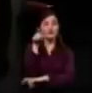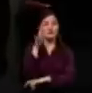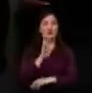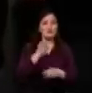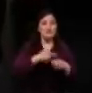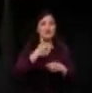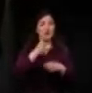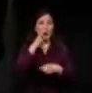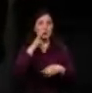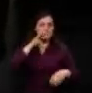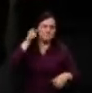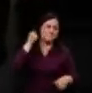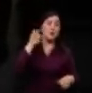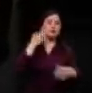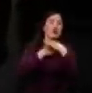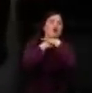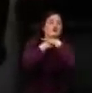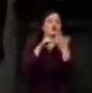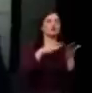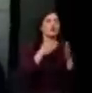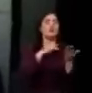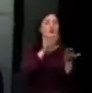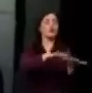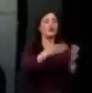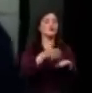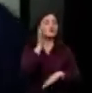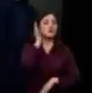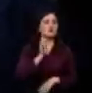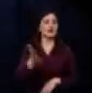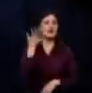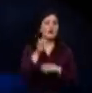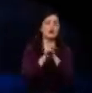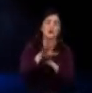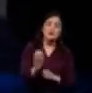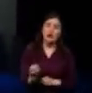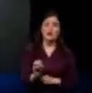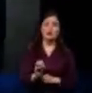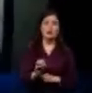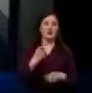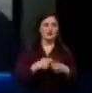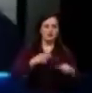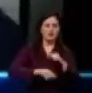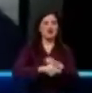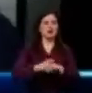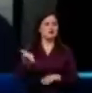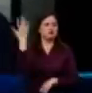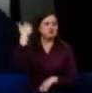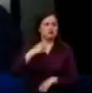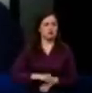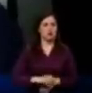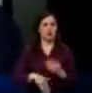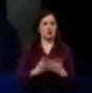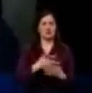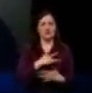de femicidio, que en el cantón dicen no es nada común. Hace los 30 años nuevamente se ve estos casos de femicidio aquí en Yaguachi. Claro, toda la